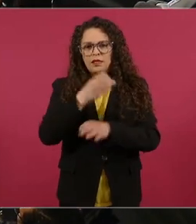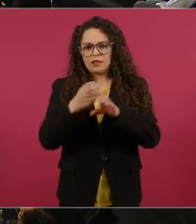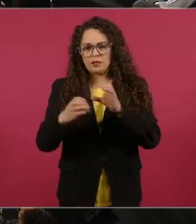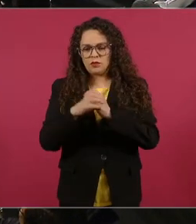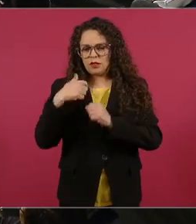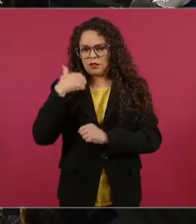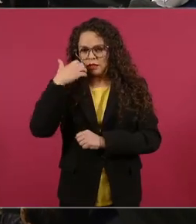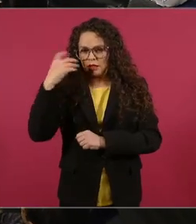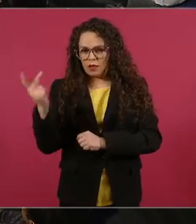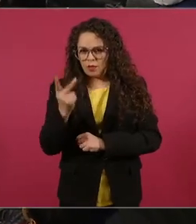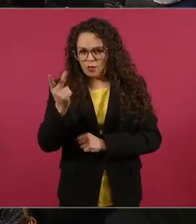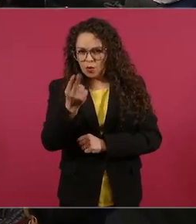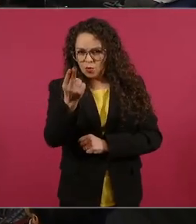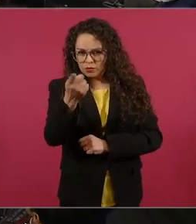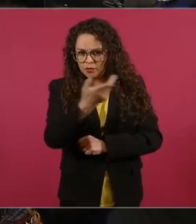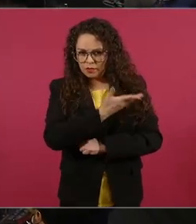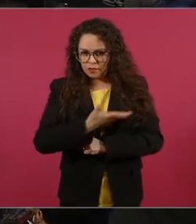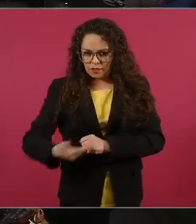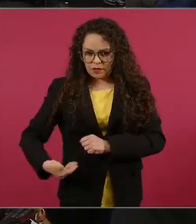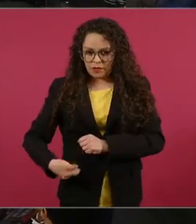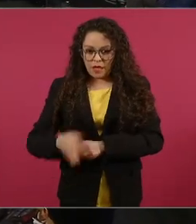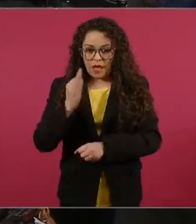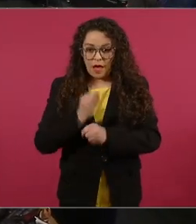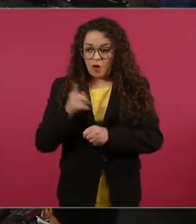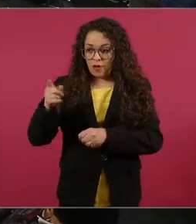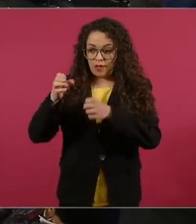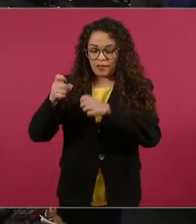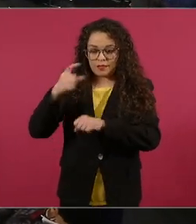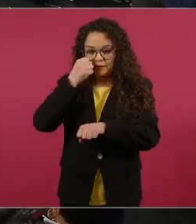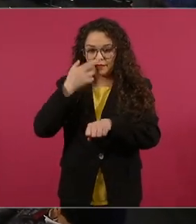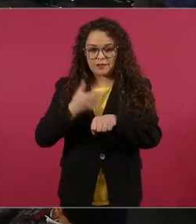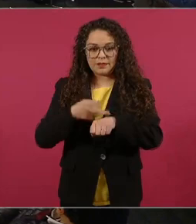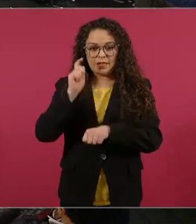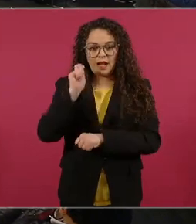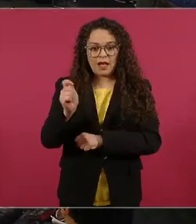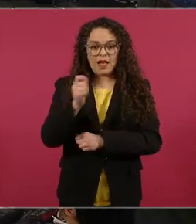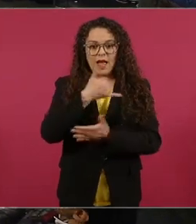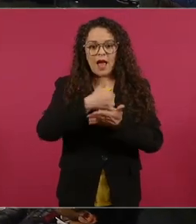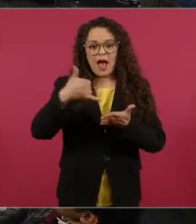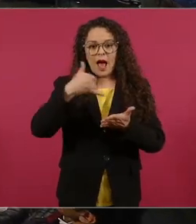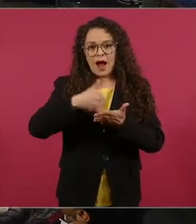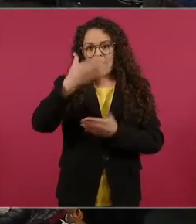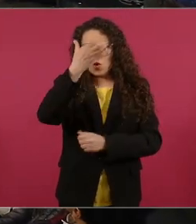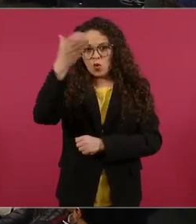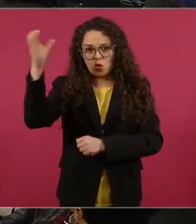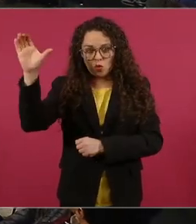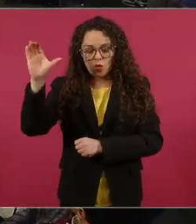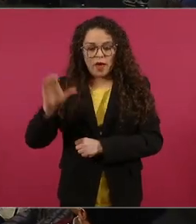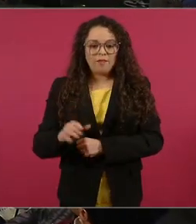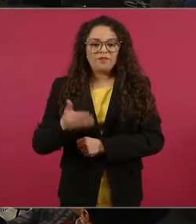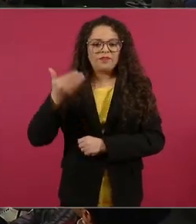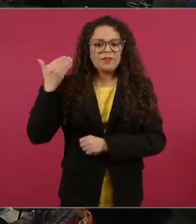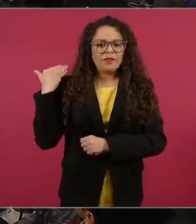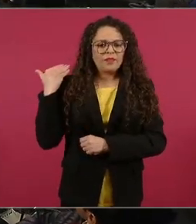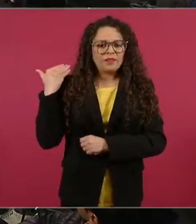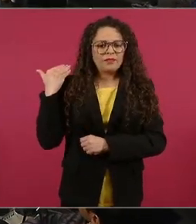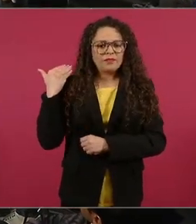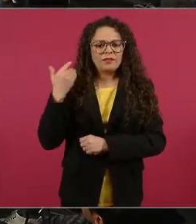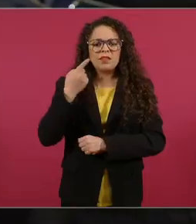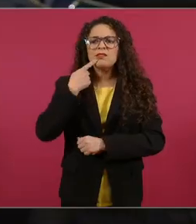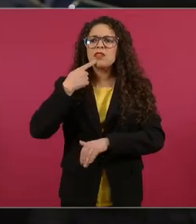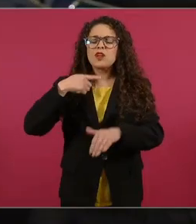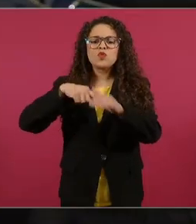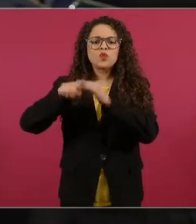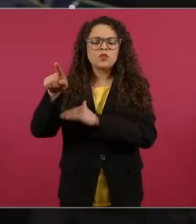primero es, justo que está el secretario ahorita aquí de Agricultura. El lunes se dio una denuncia ya de